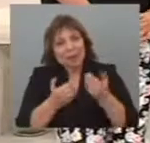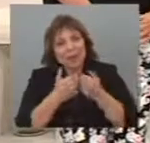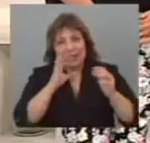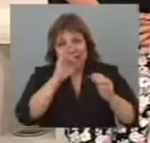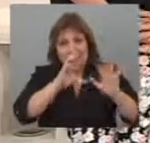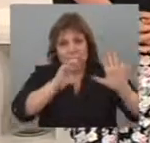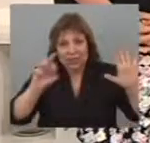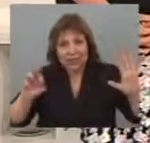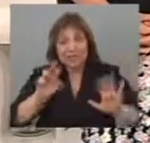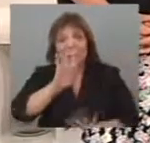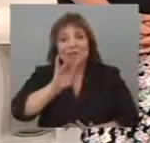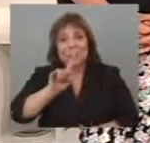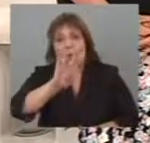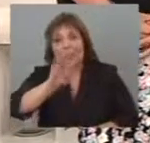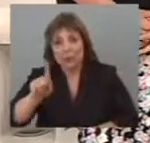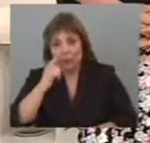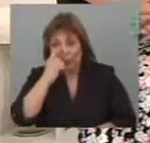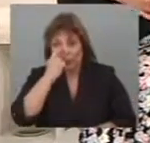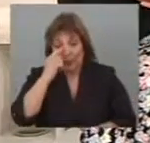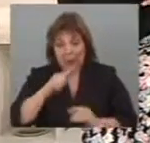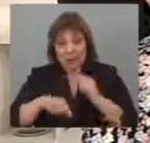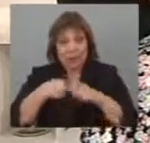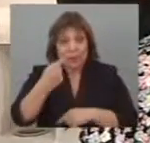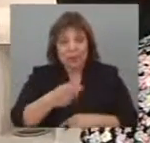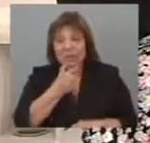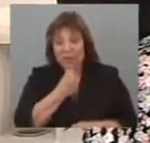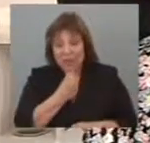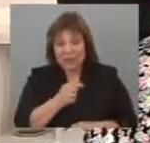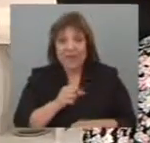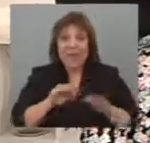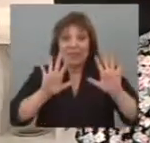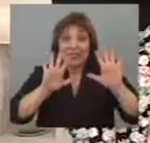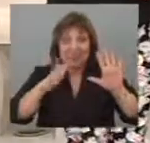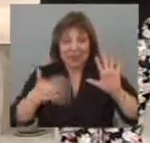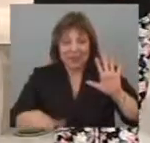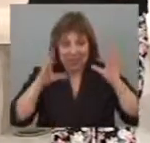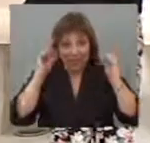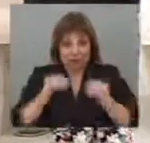0800 41 41. Nos vamos hasta el próximo jueves 22:30.